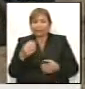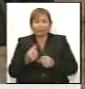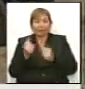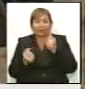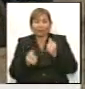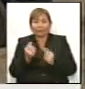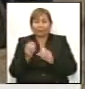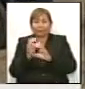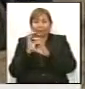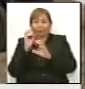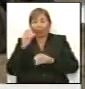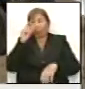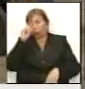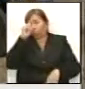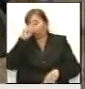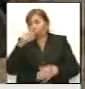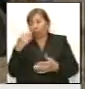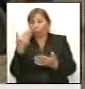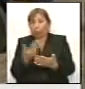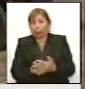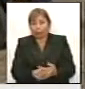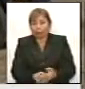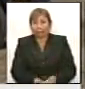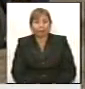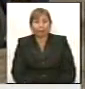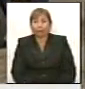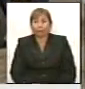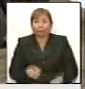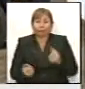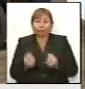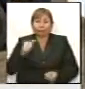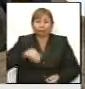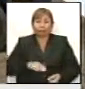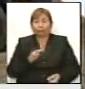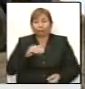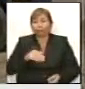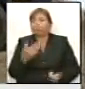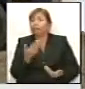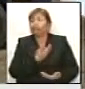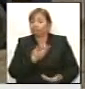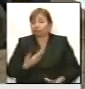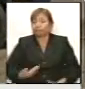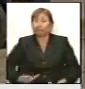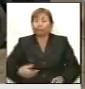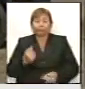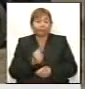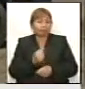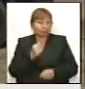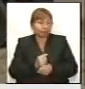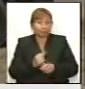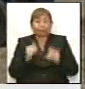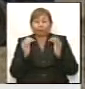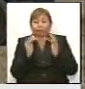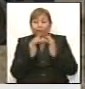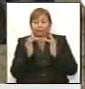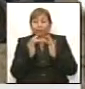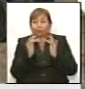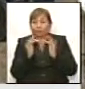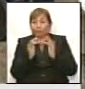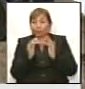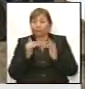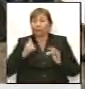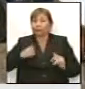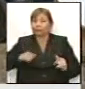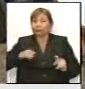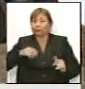camionetas y ha sido difícil llegar. Ahí tiene que trabajar el gobierno local. Ya está en contacto los alcaldes